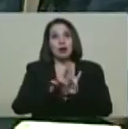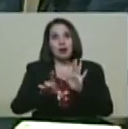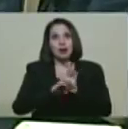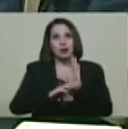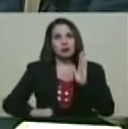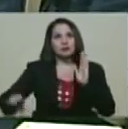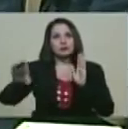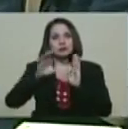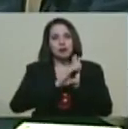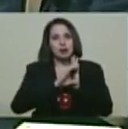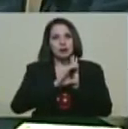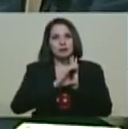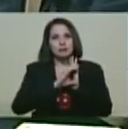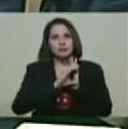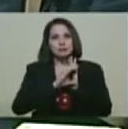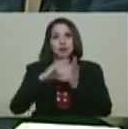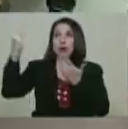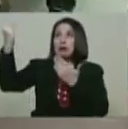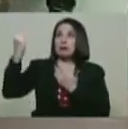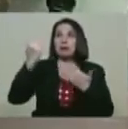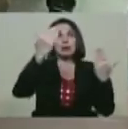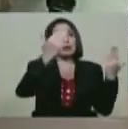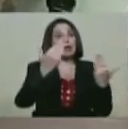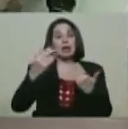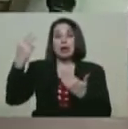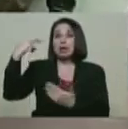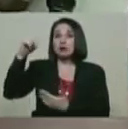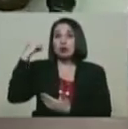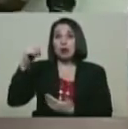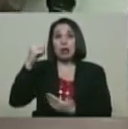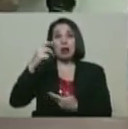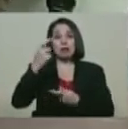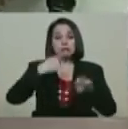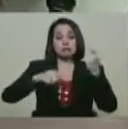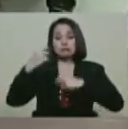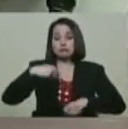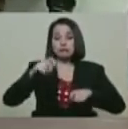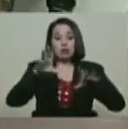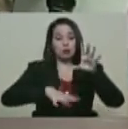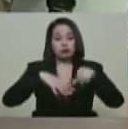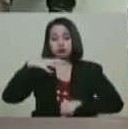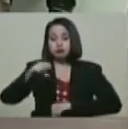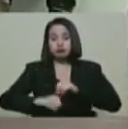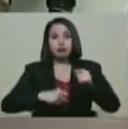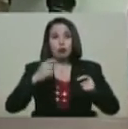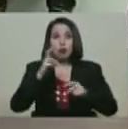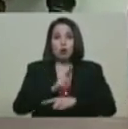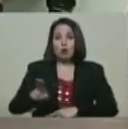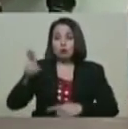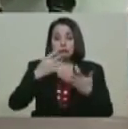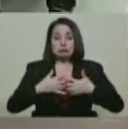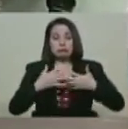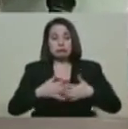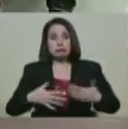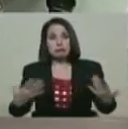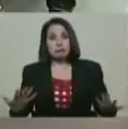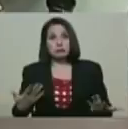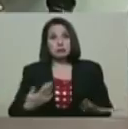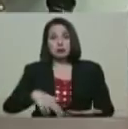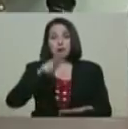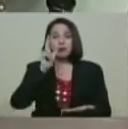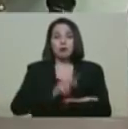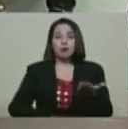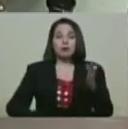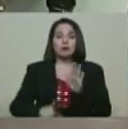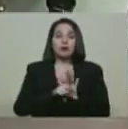constitucional para atraer inversionistas nacionales, para atraer inversionistas internacionales. Se aprobó